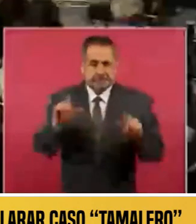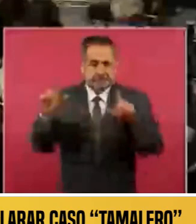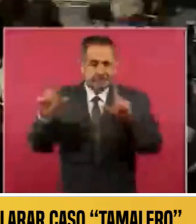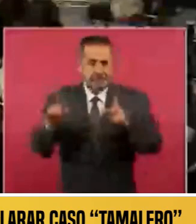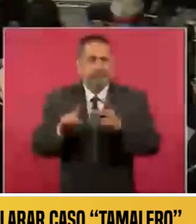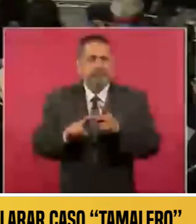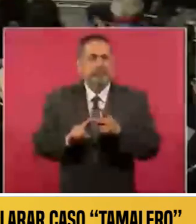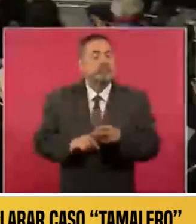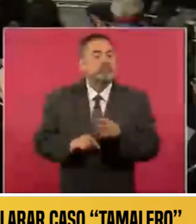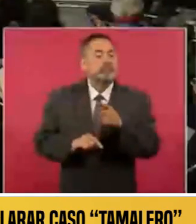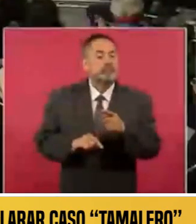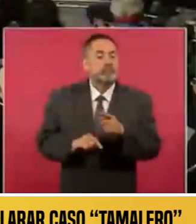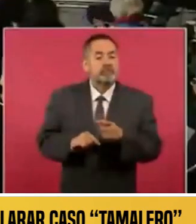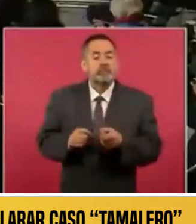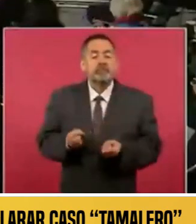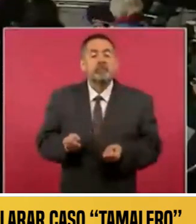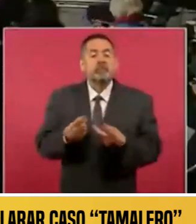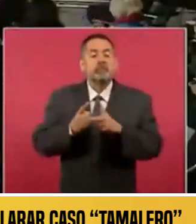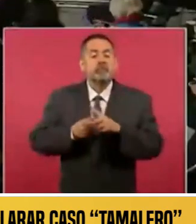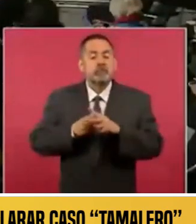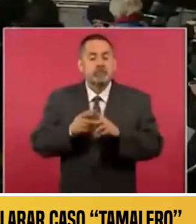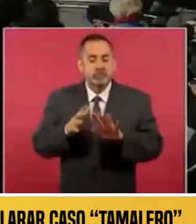de ingresos